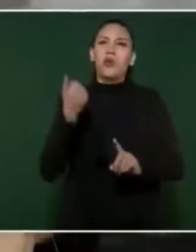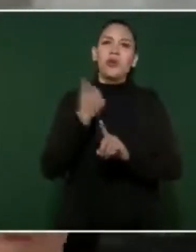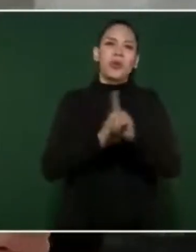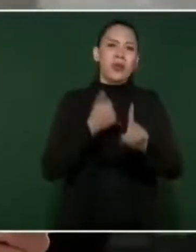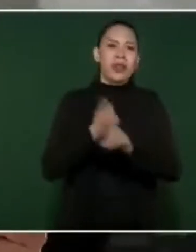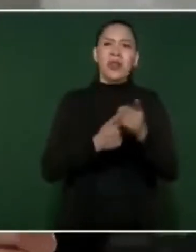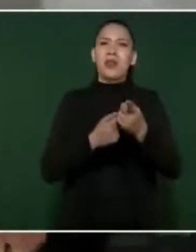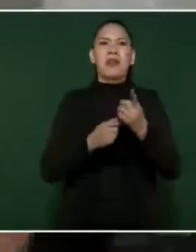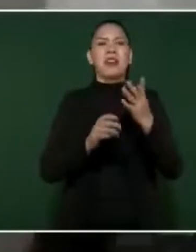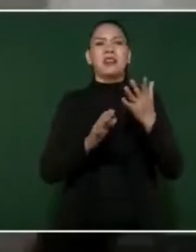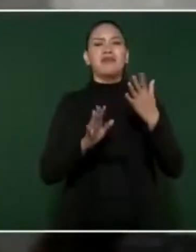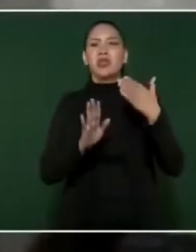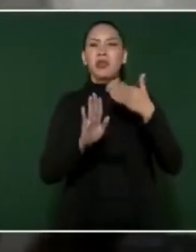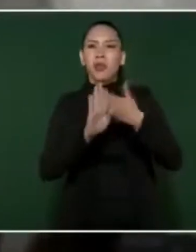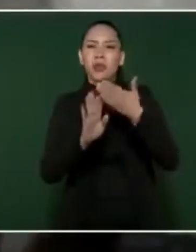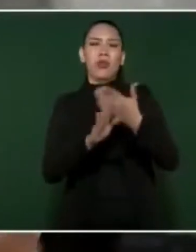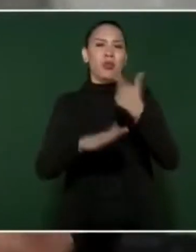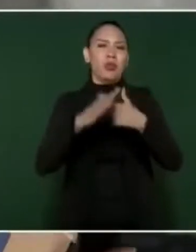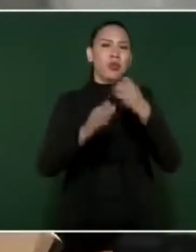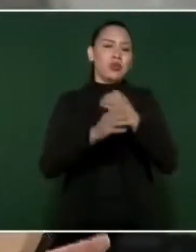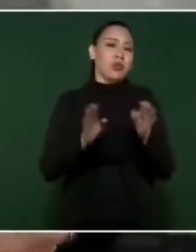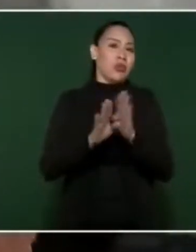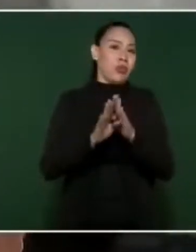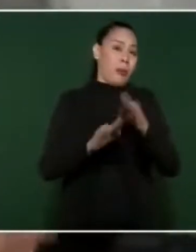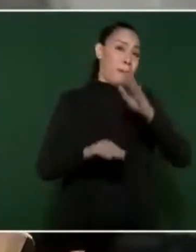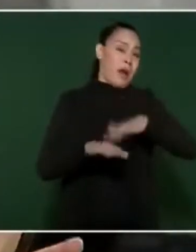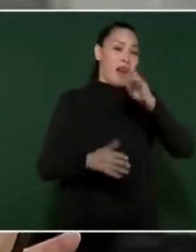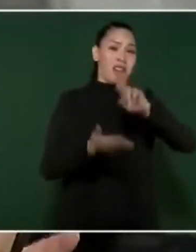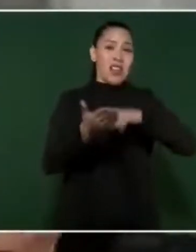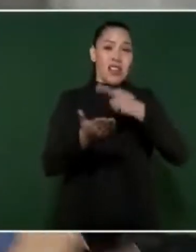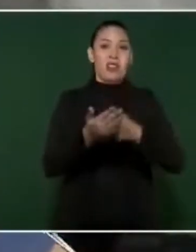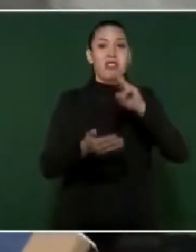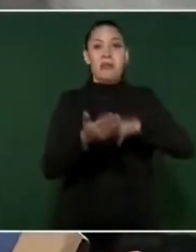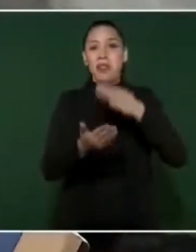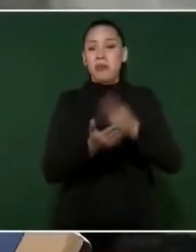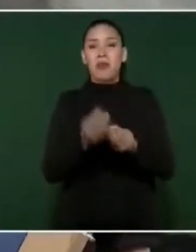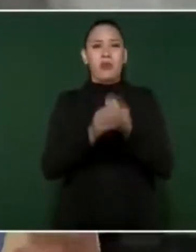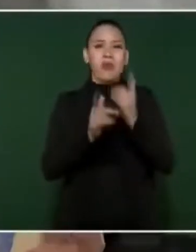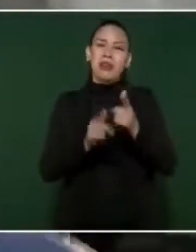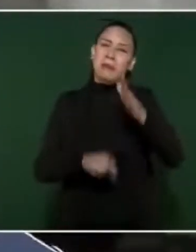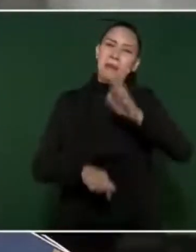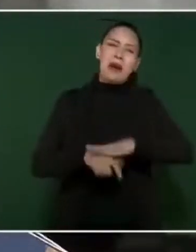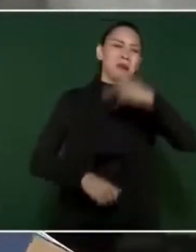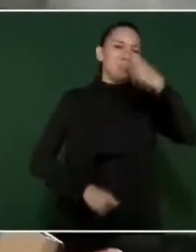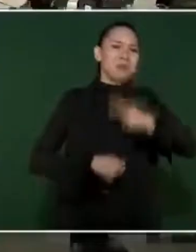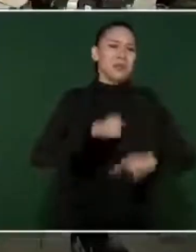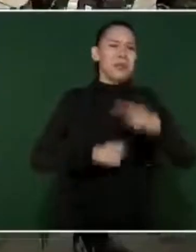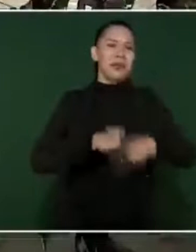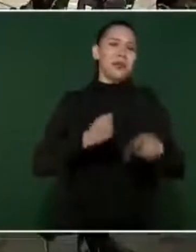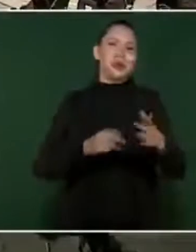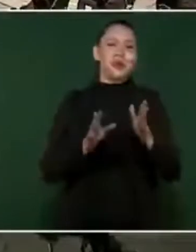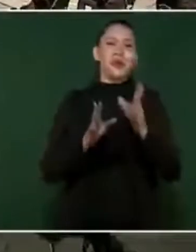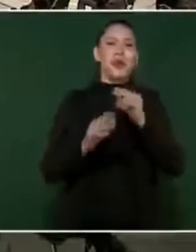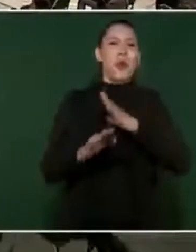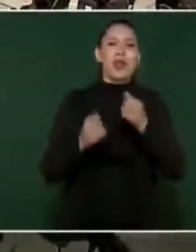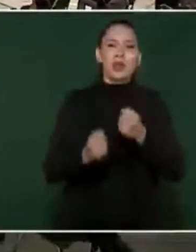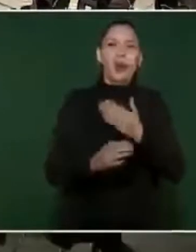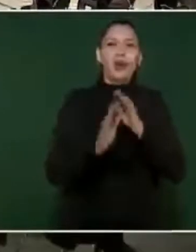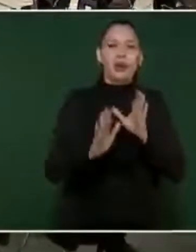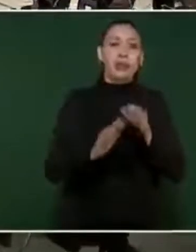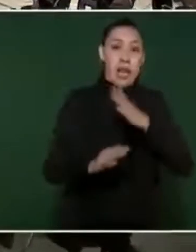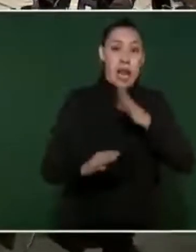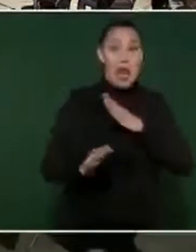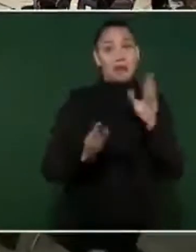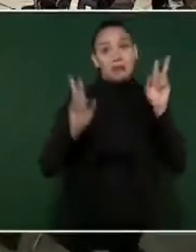zona donde están los 3 municipios más importantes del estado, que es Reynosa, Matamoros y Nuevo Laredo. Hay una carretera entre Reynosa y Nuevo Laredo que se llama la de la